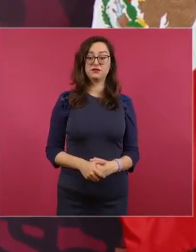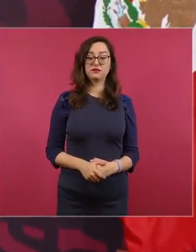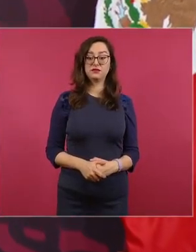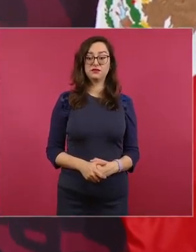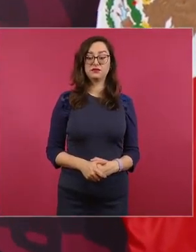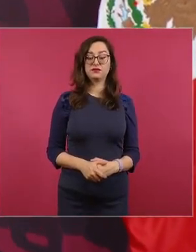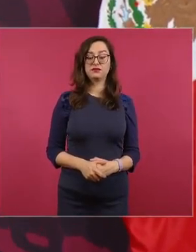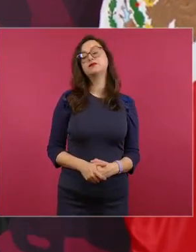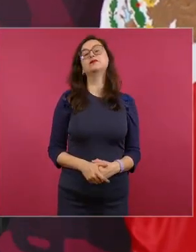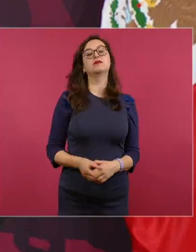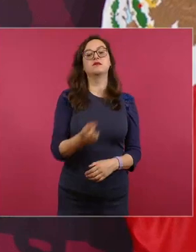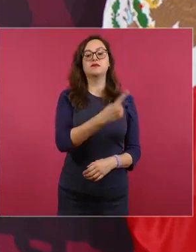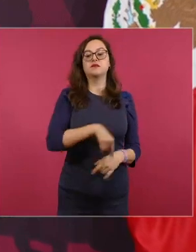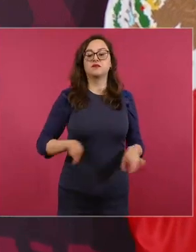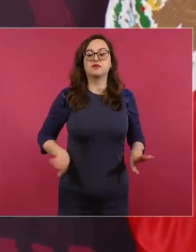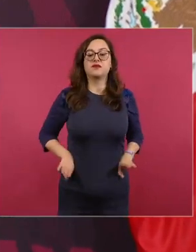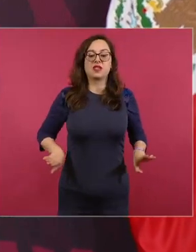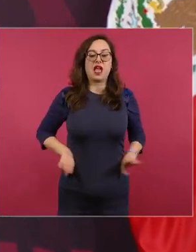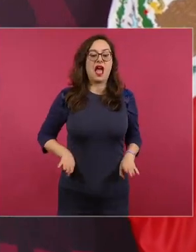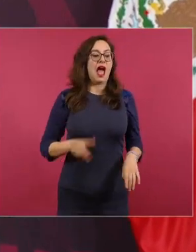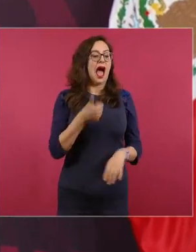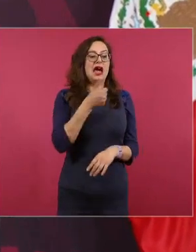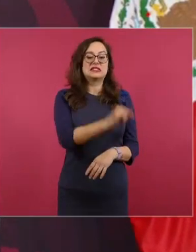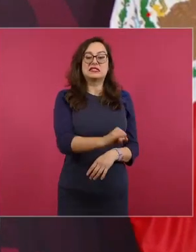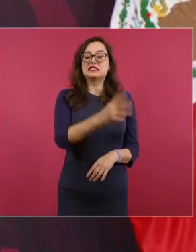Su doctrina es la hipocresía.